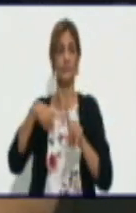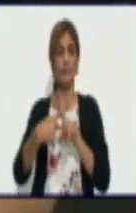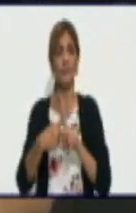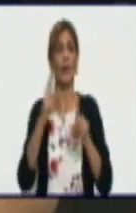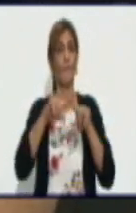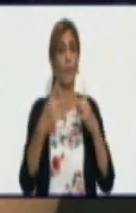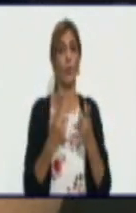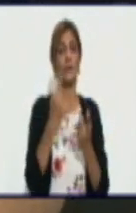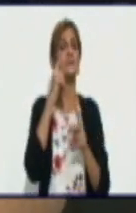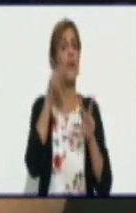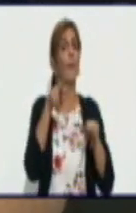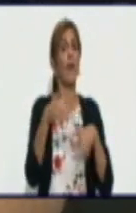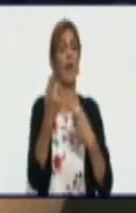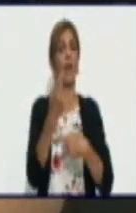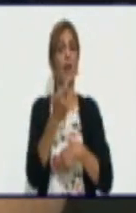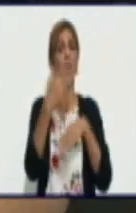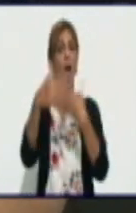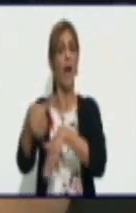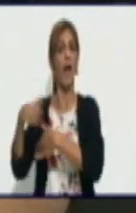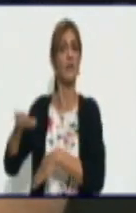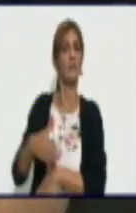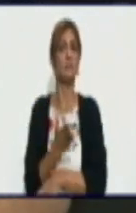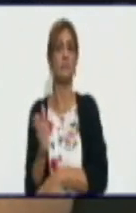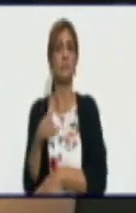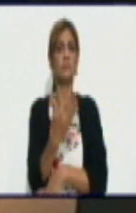medidas, retroceder.